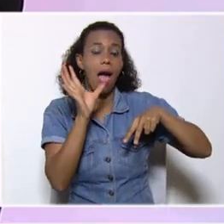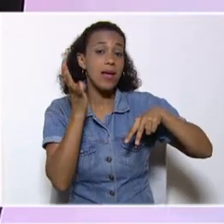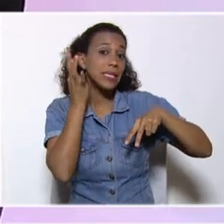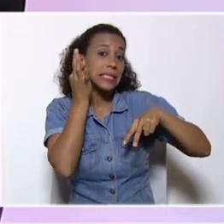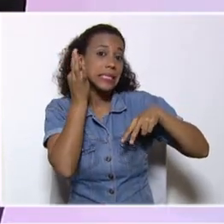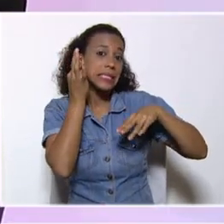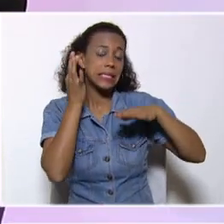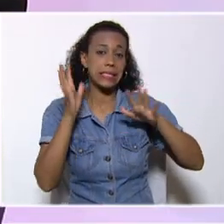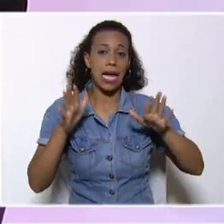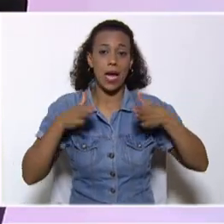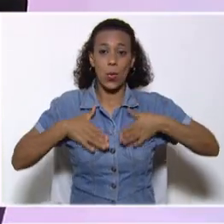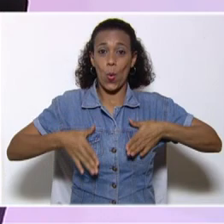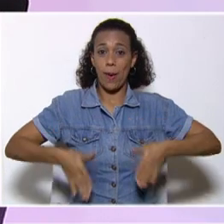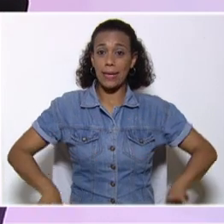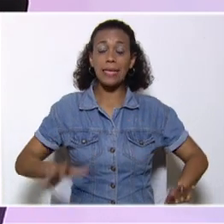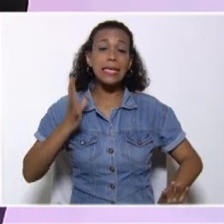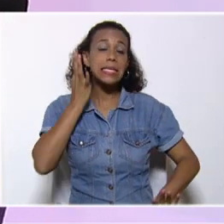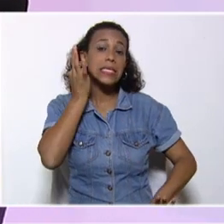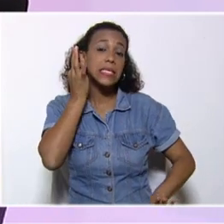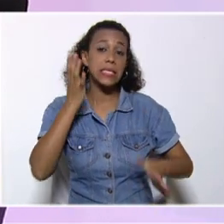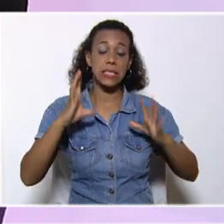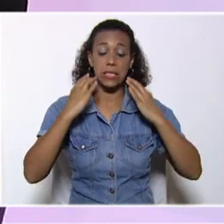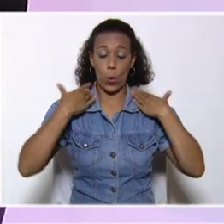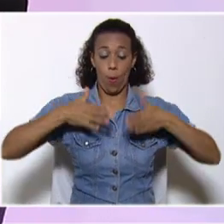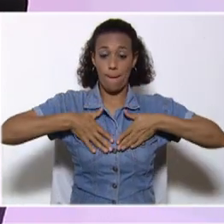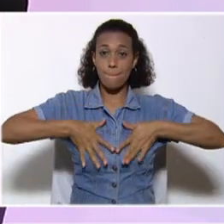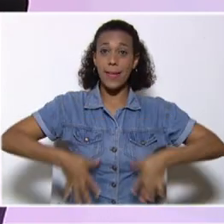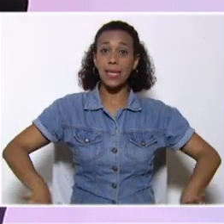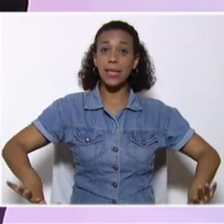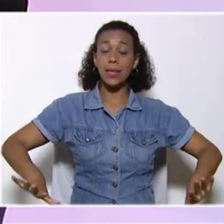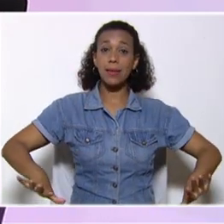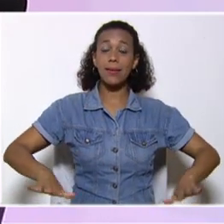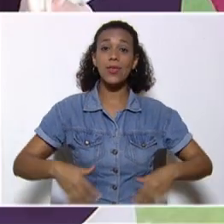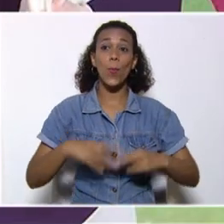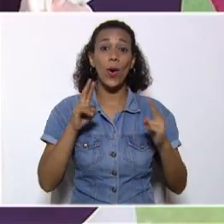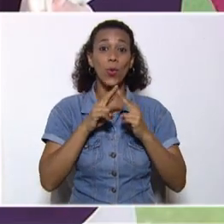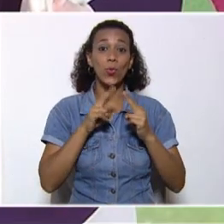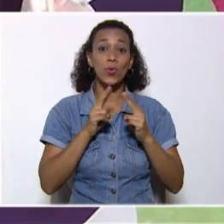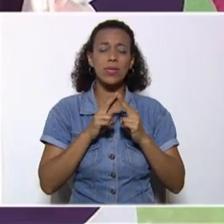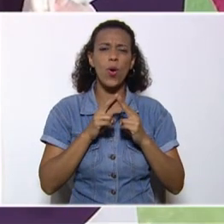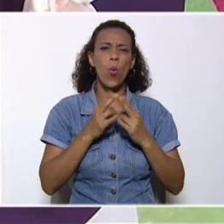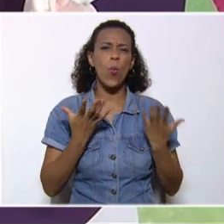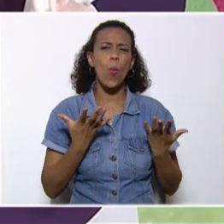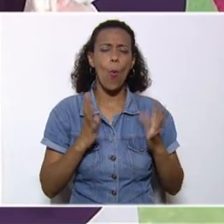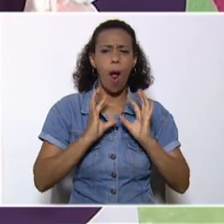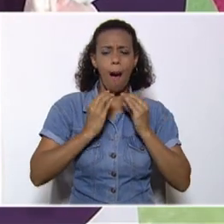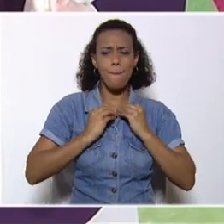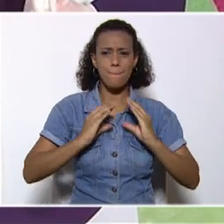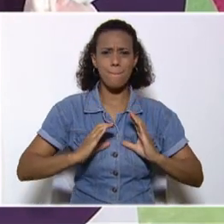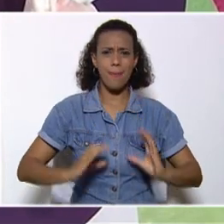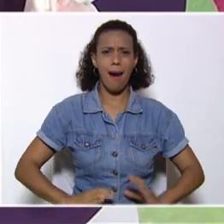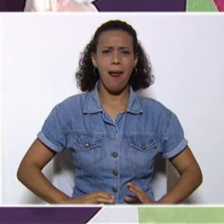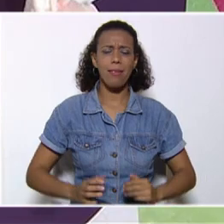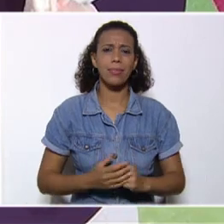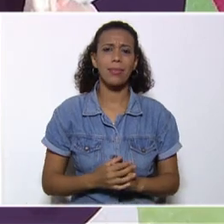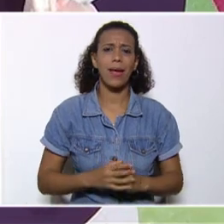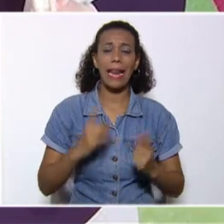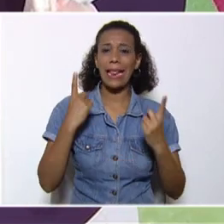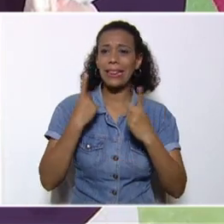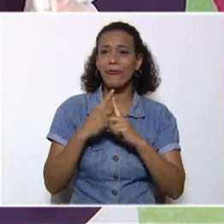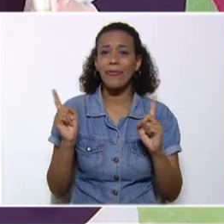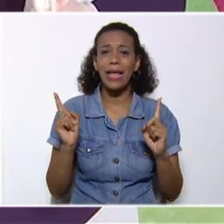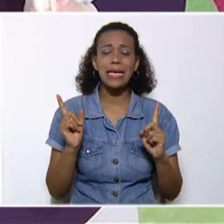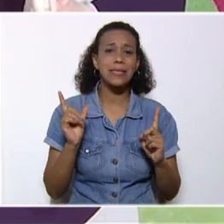supuesto, el muñequito tendría que ser una niña para que vaya conociendo, vaya viendo cuáles son las partes de su cuerpo y también las